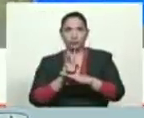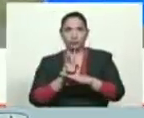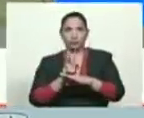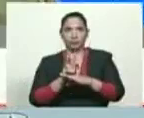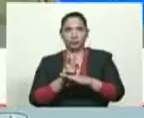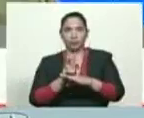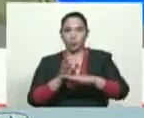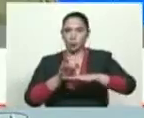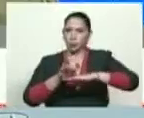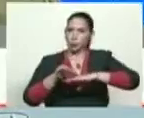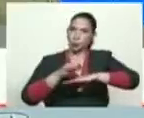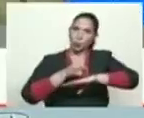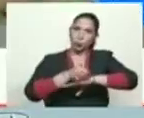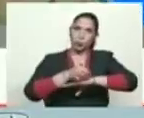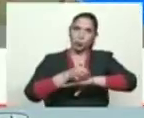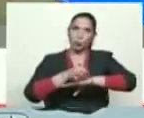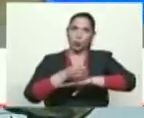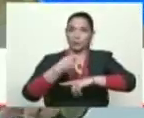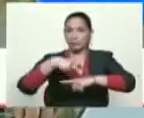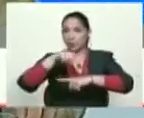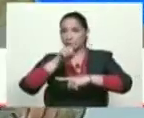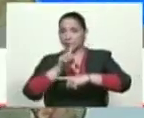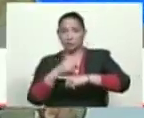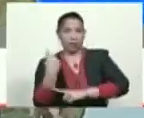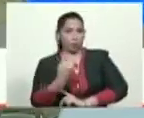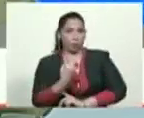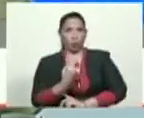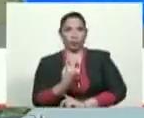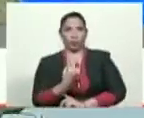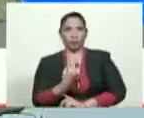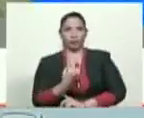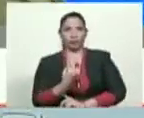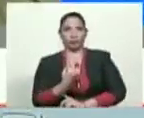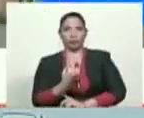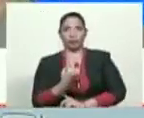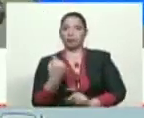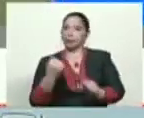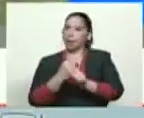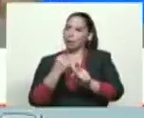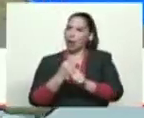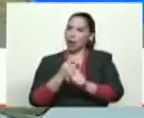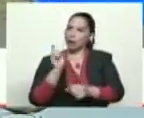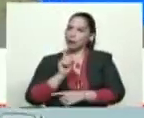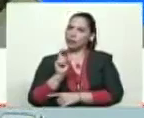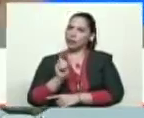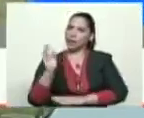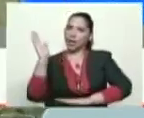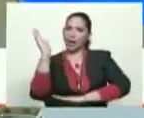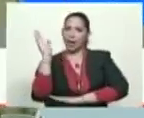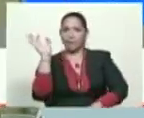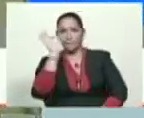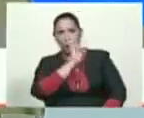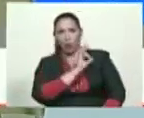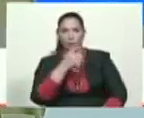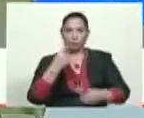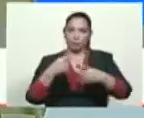municipio su municipio principal lo único las obras que necesita lara barquisimeto cabudare